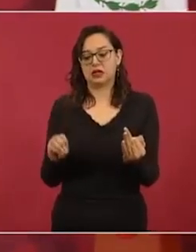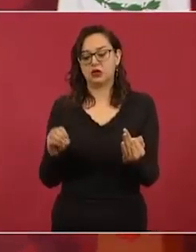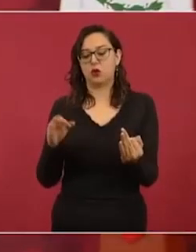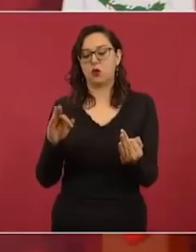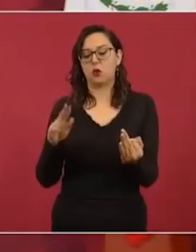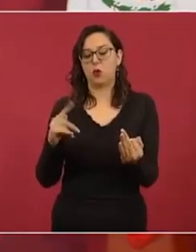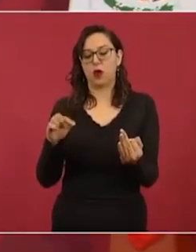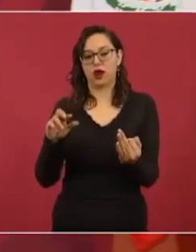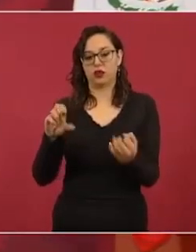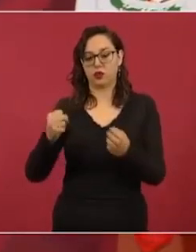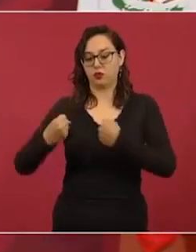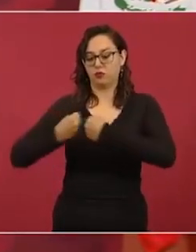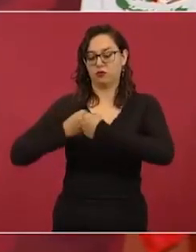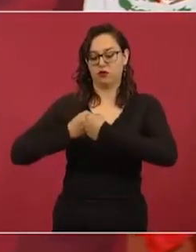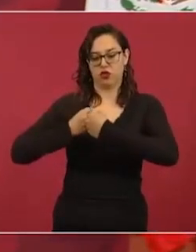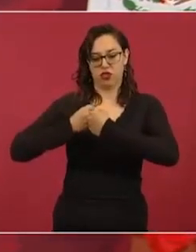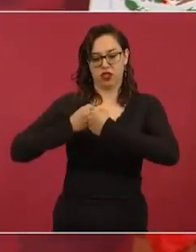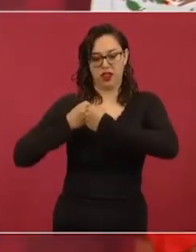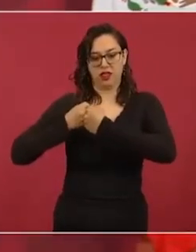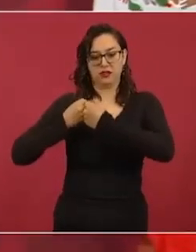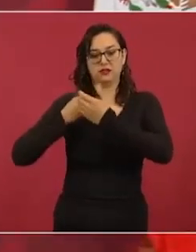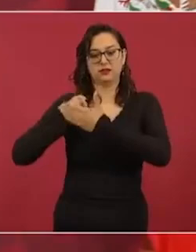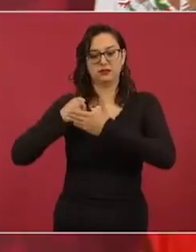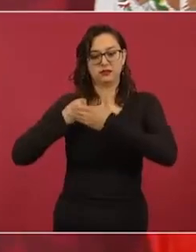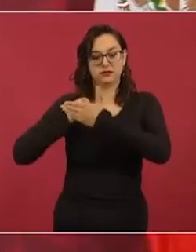Felipe Carrillo Puerto,